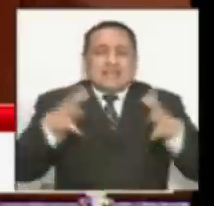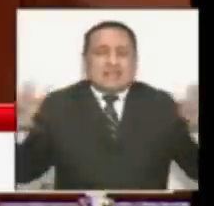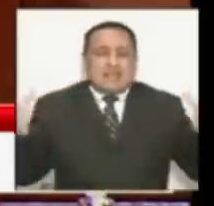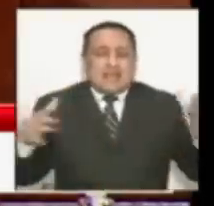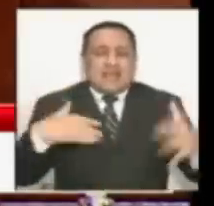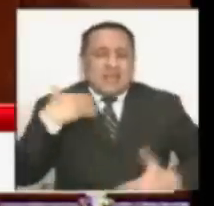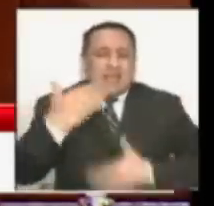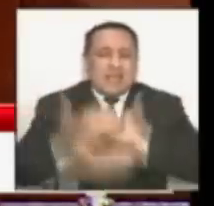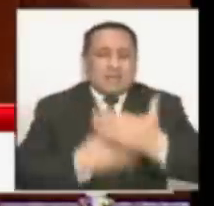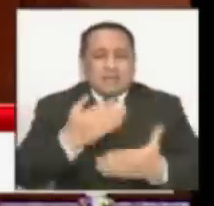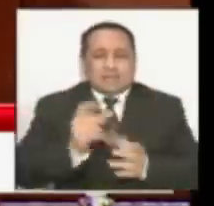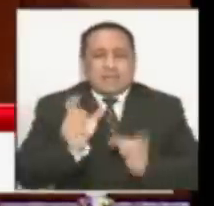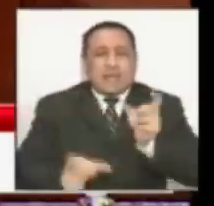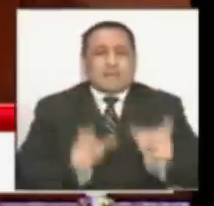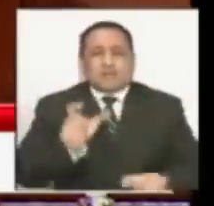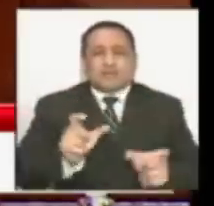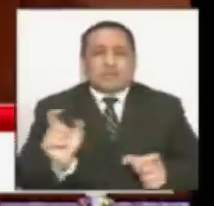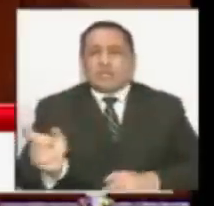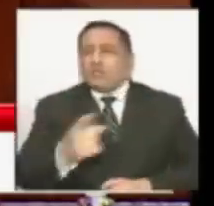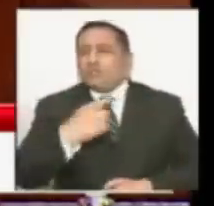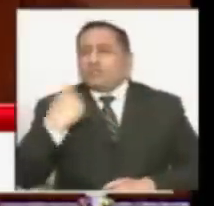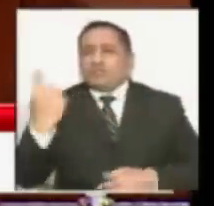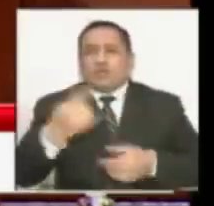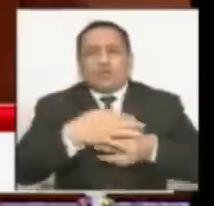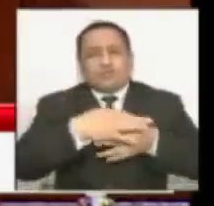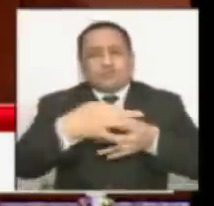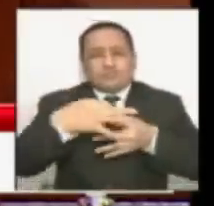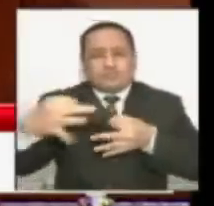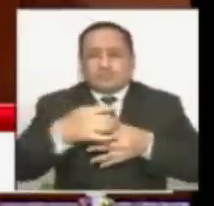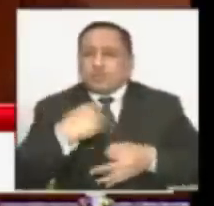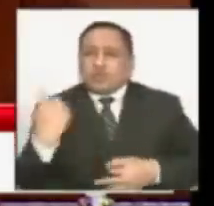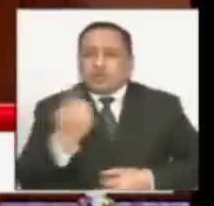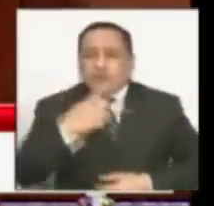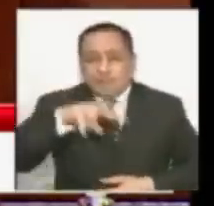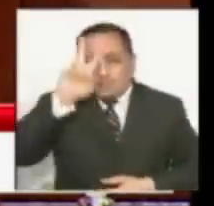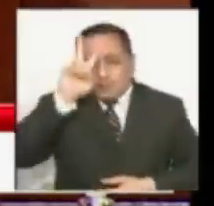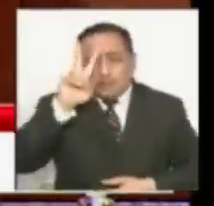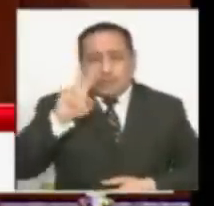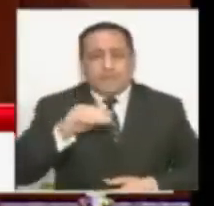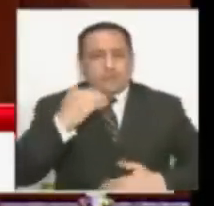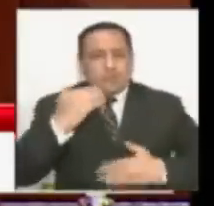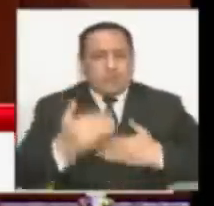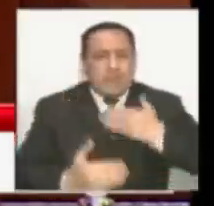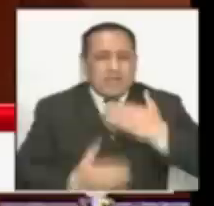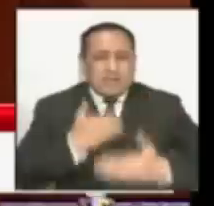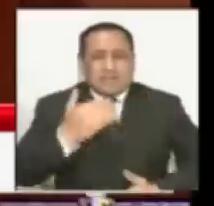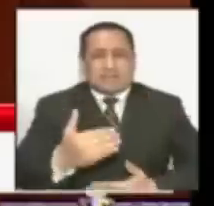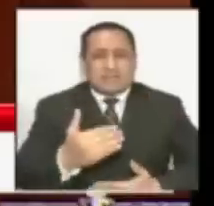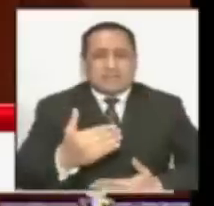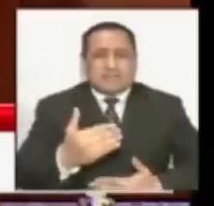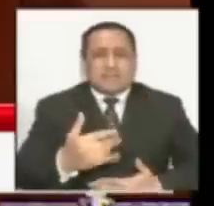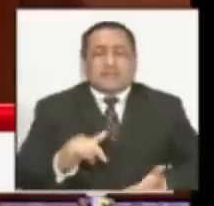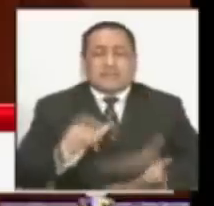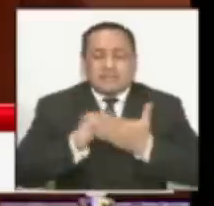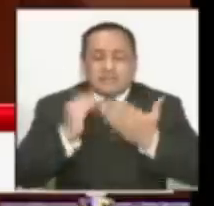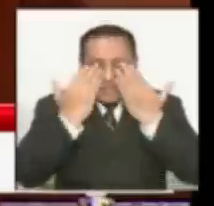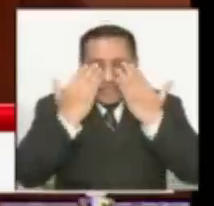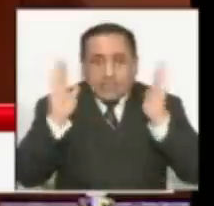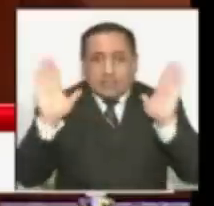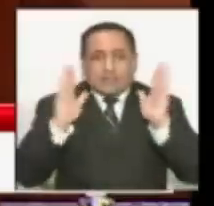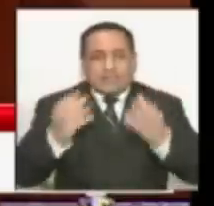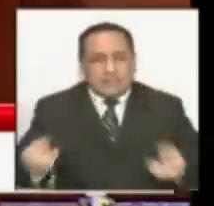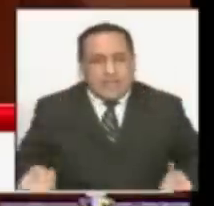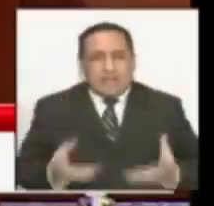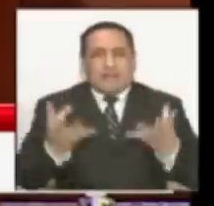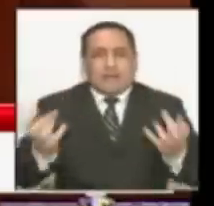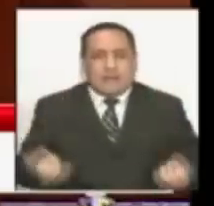movimiento ciudadano en todos los rincones del país. Movimiento que se ha despertado y